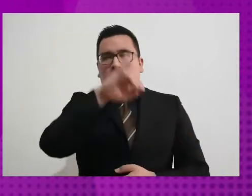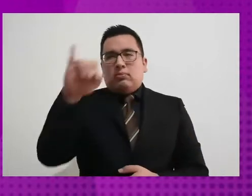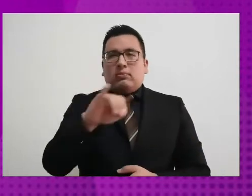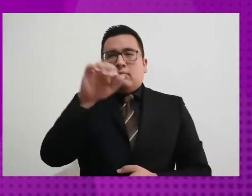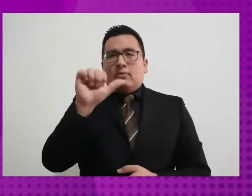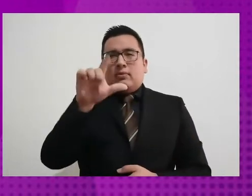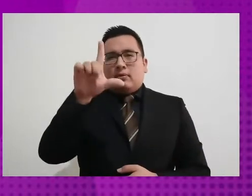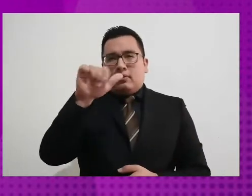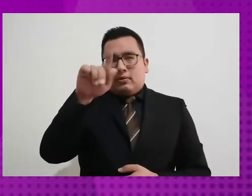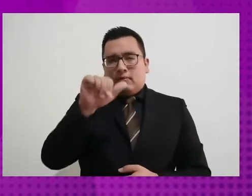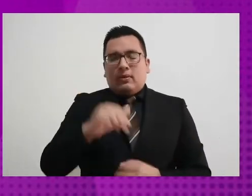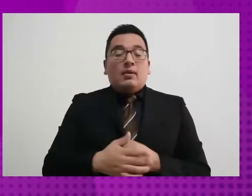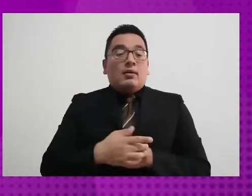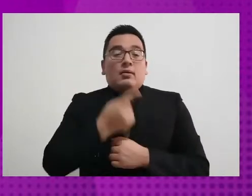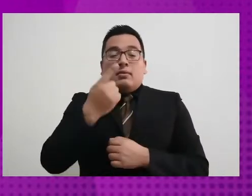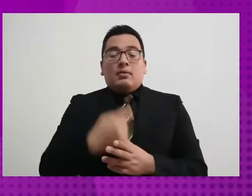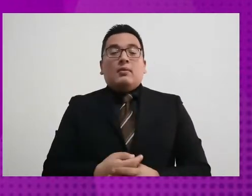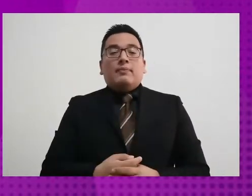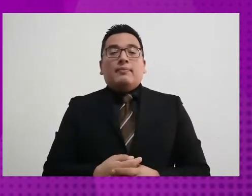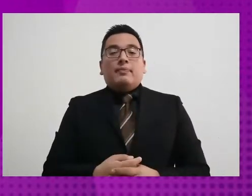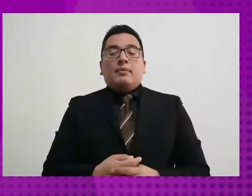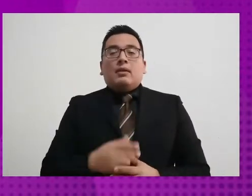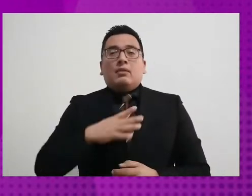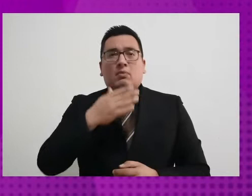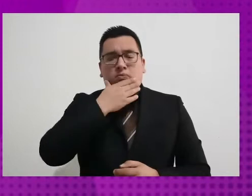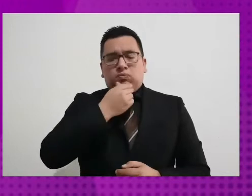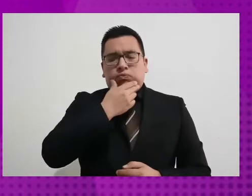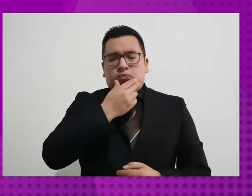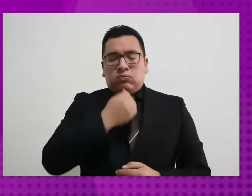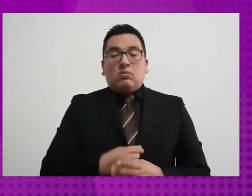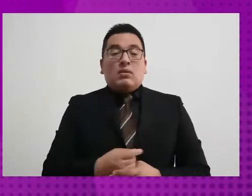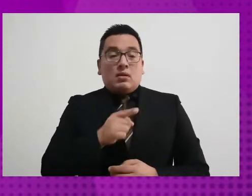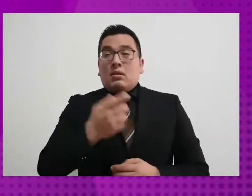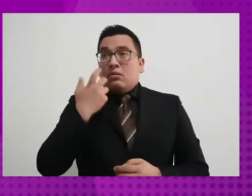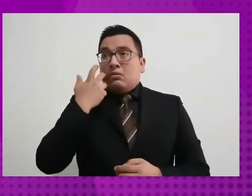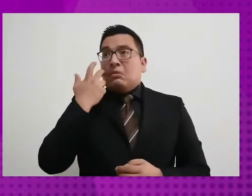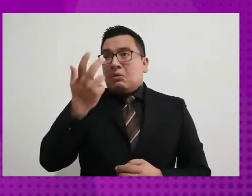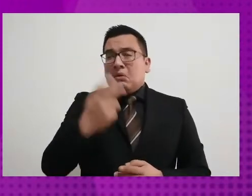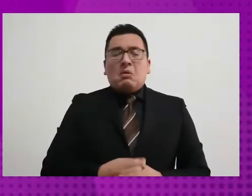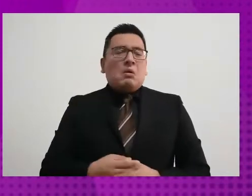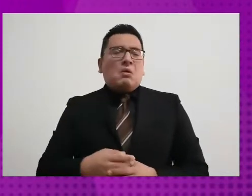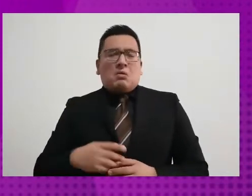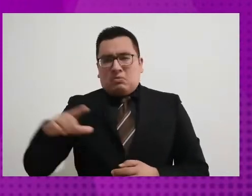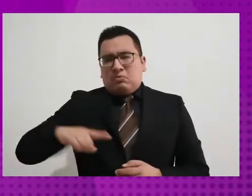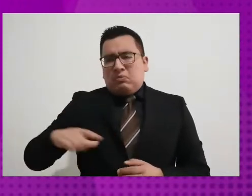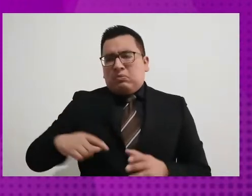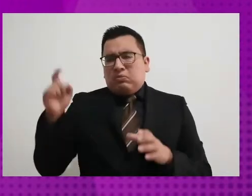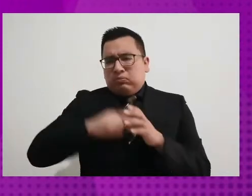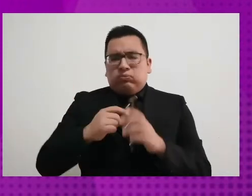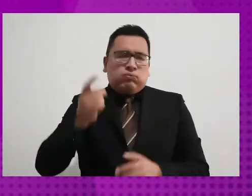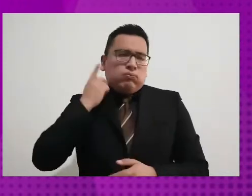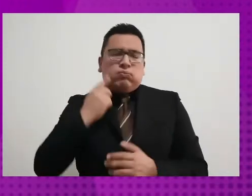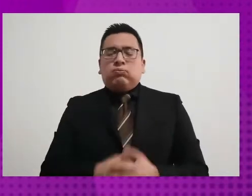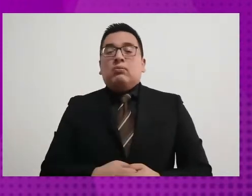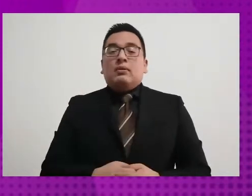lugar niega que una persona, un hombre, un regidor que estaba contendiendo por un cargo de elección popular, cumpliera